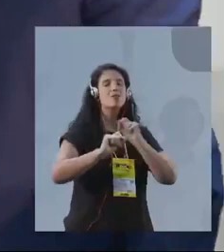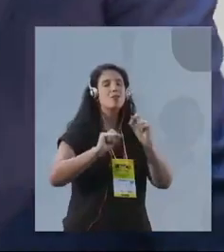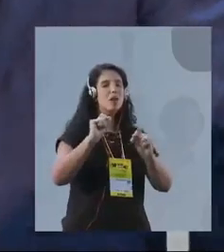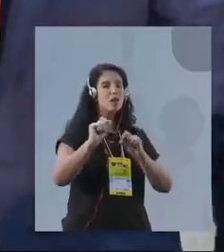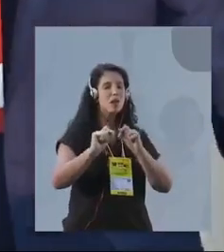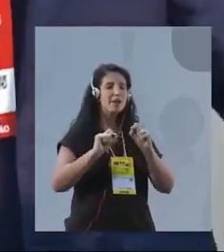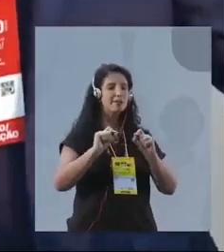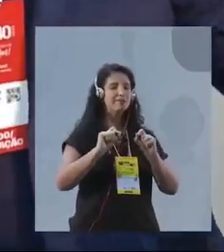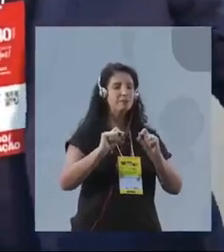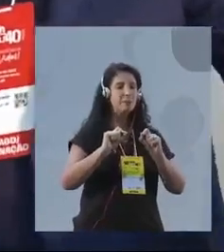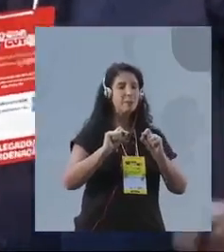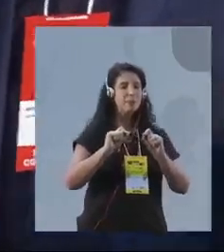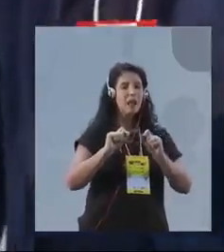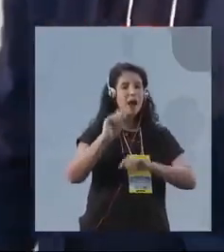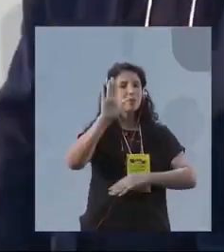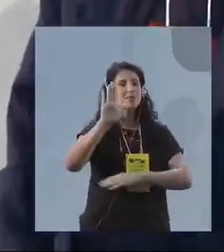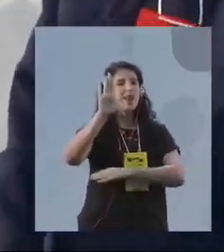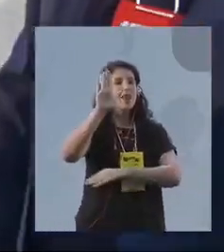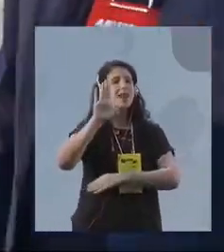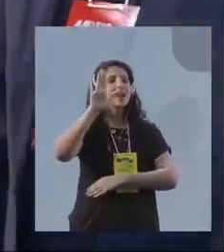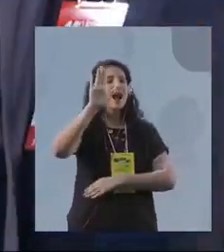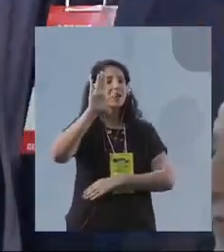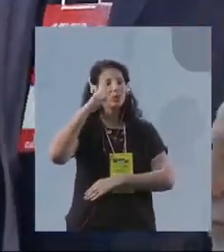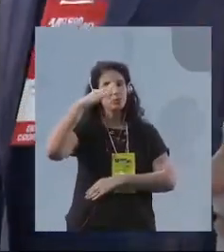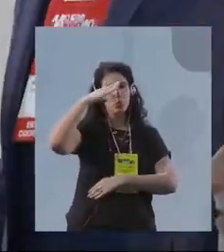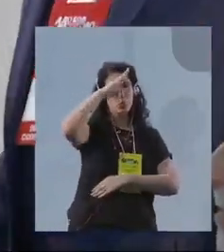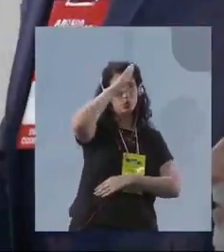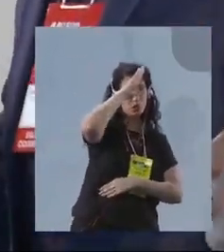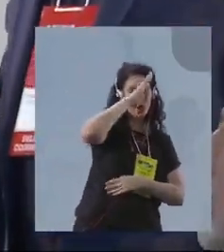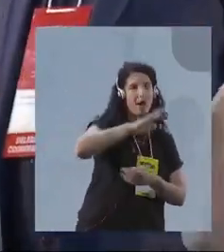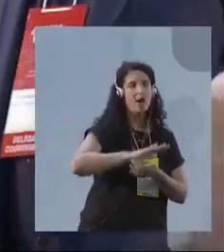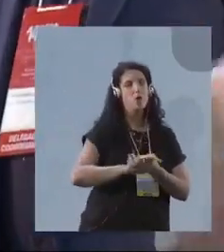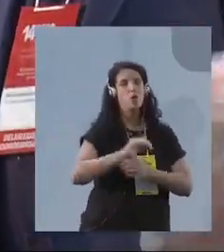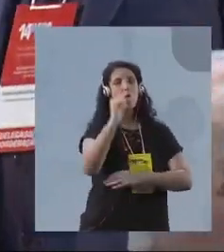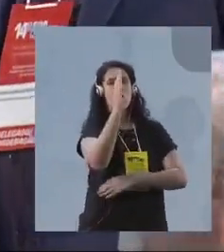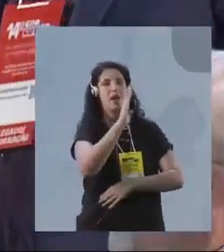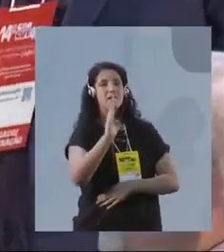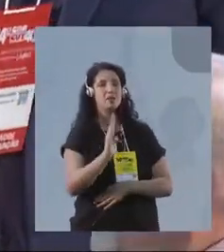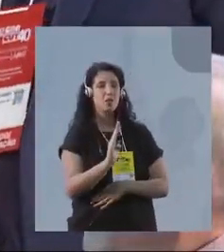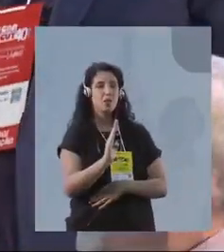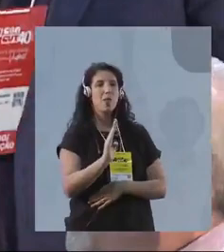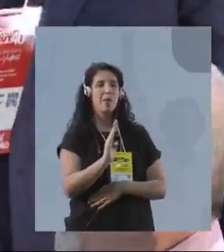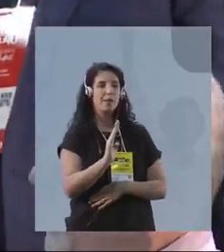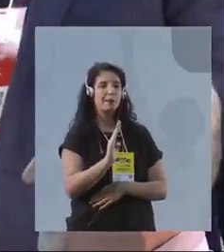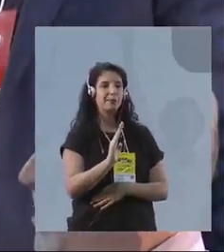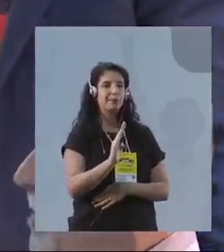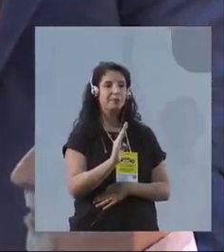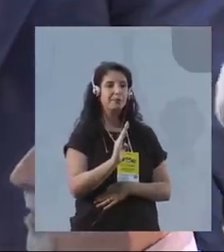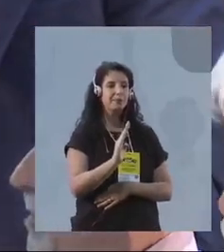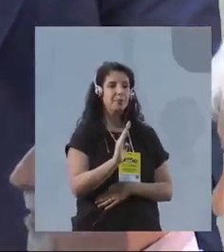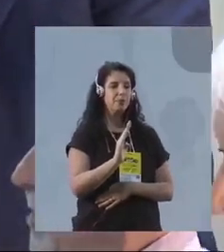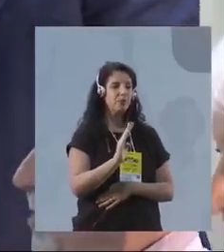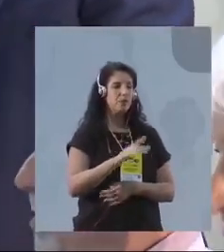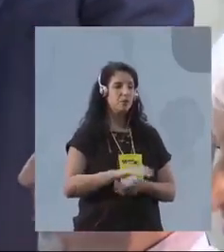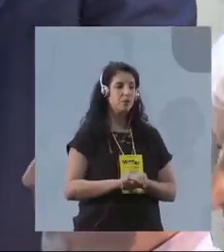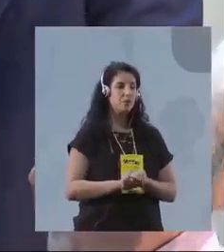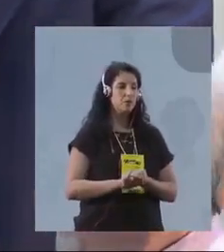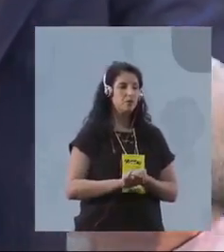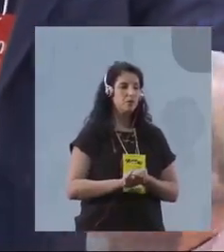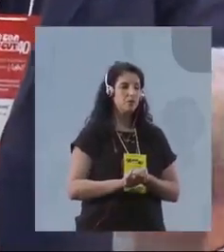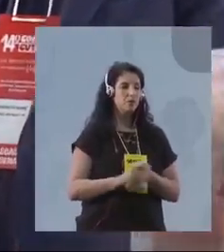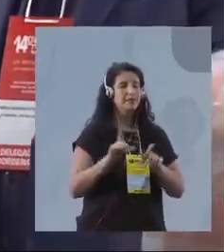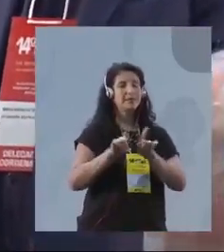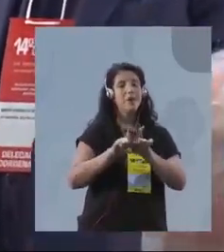delegados de Bolsonaro de Brasil y a delegados de Vox